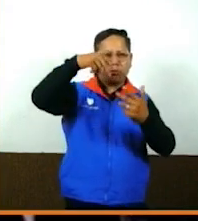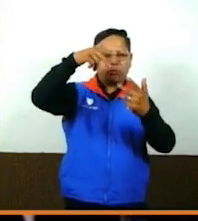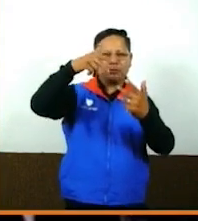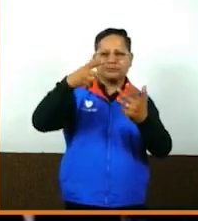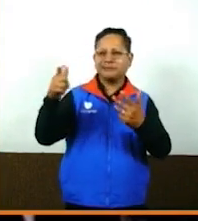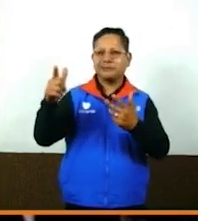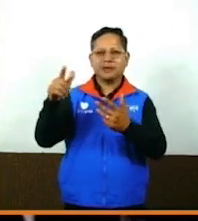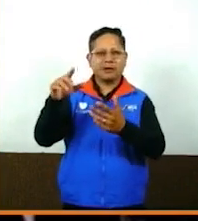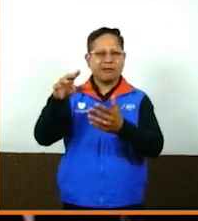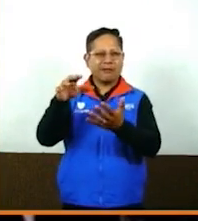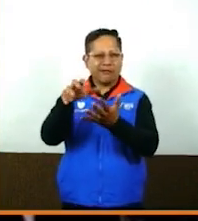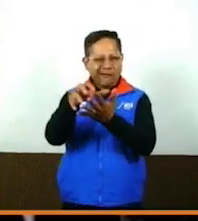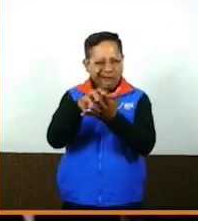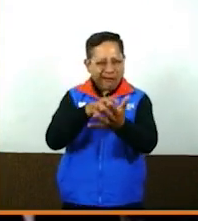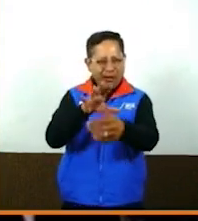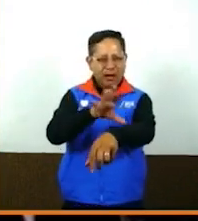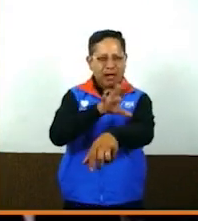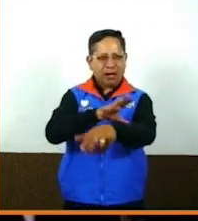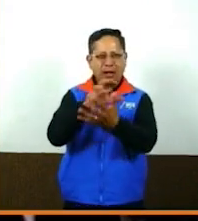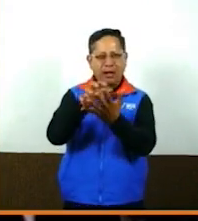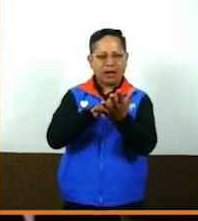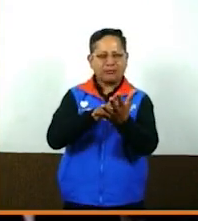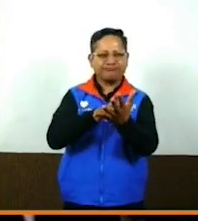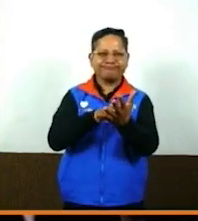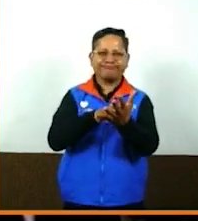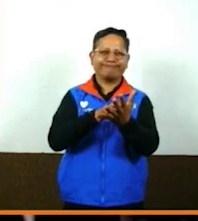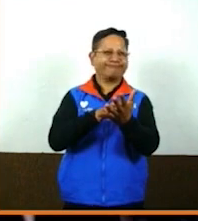en términos de energía,